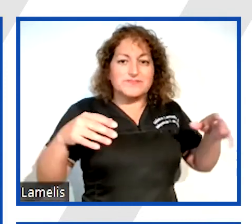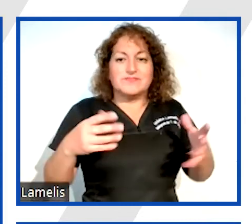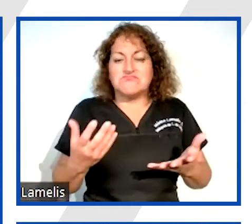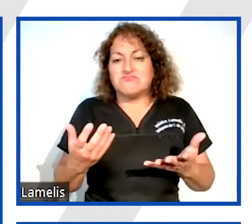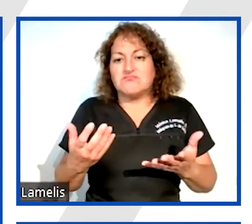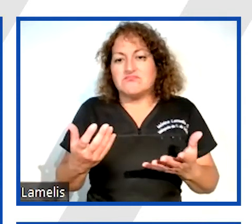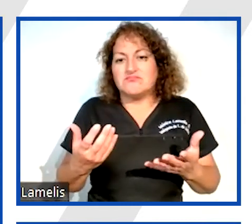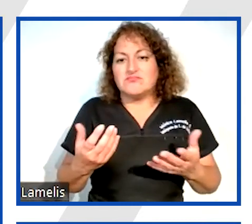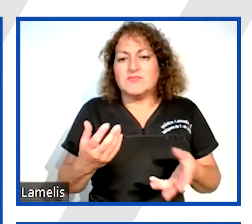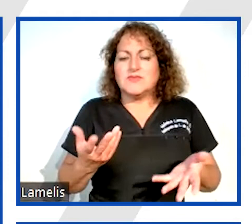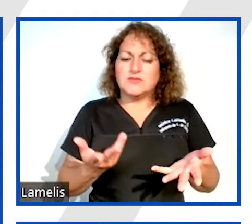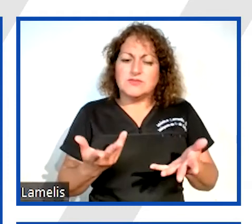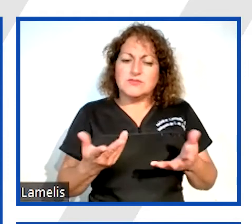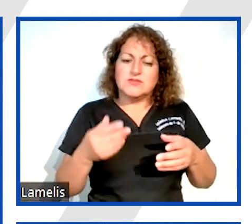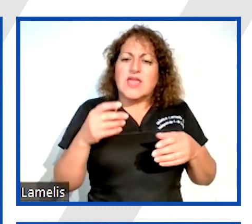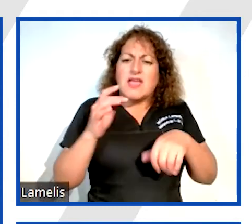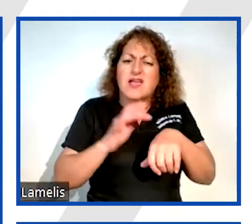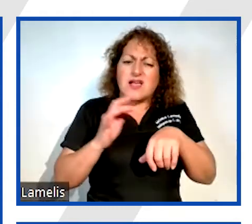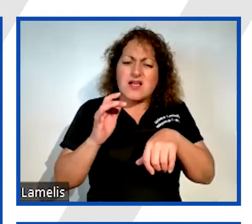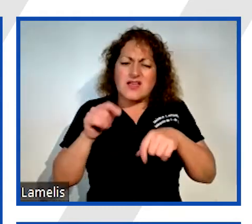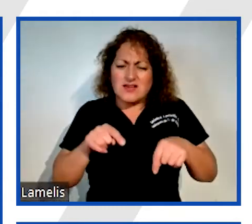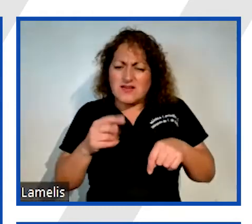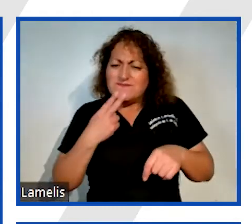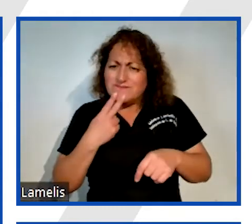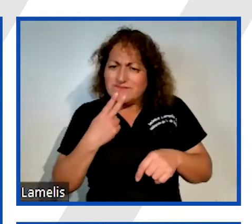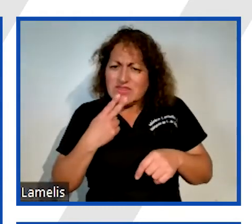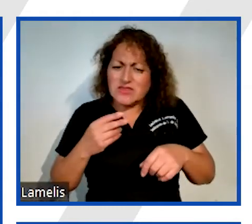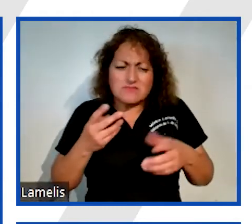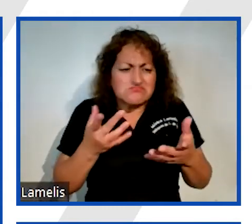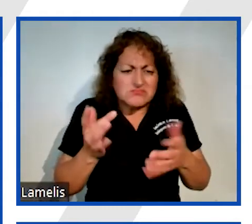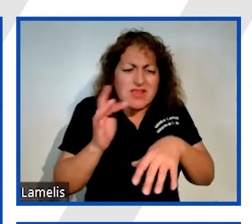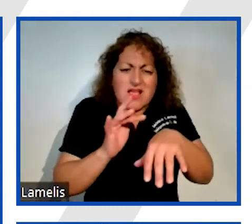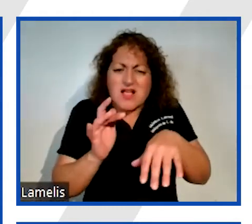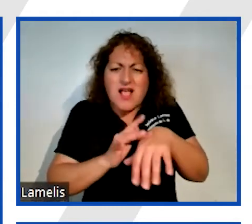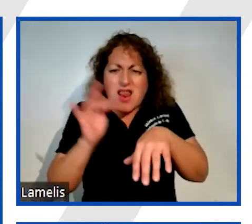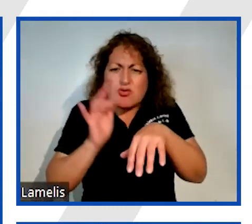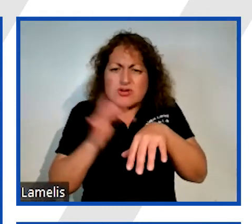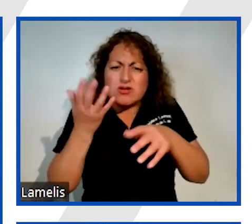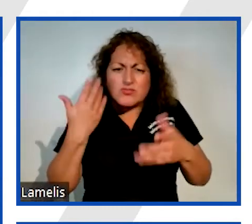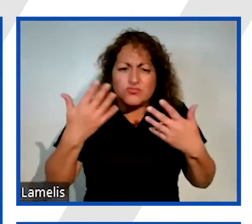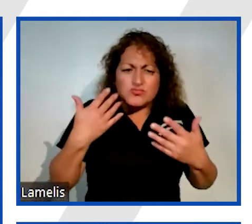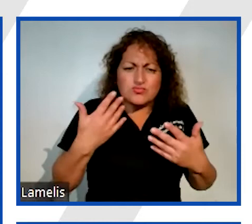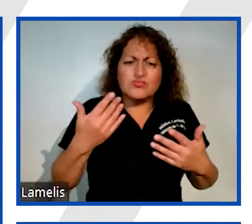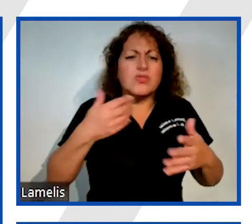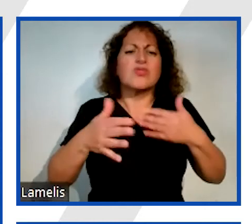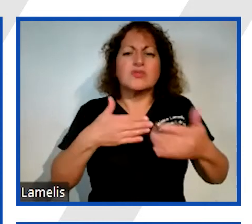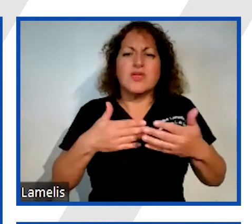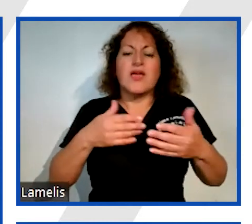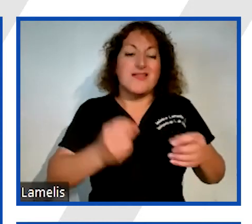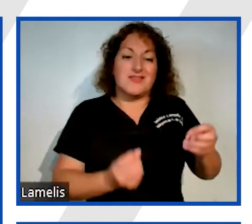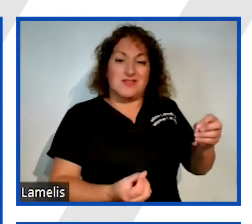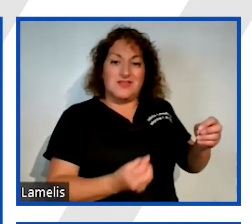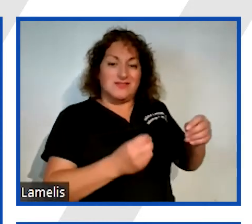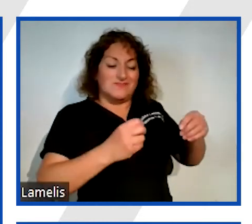se sustentaba de que el calor del calor de los geisers de la radiación del centro de la tierra hasta acá y luego después de la segunda